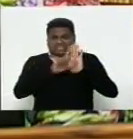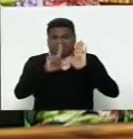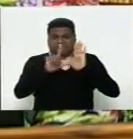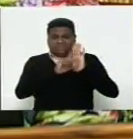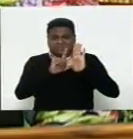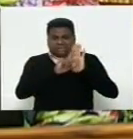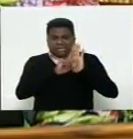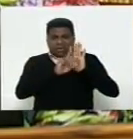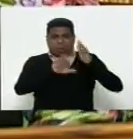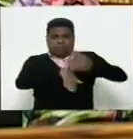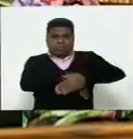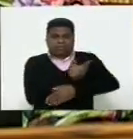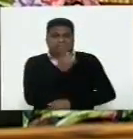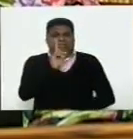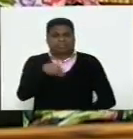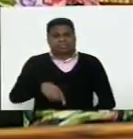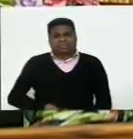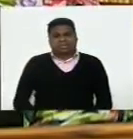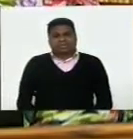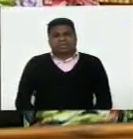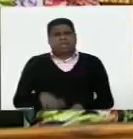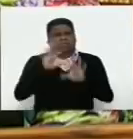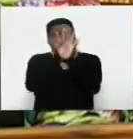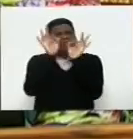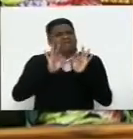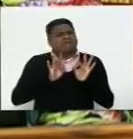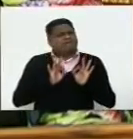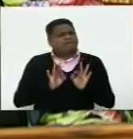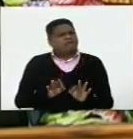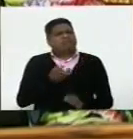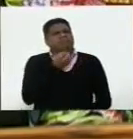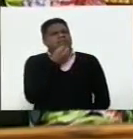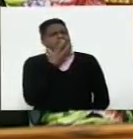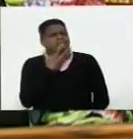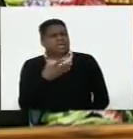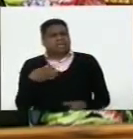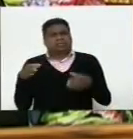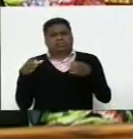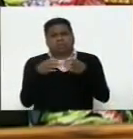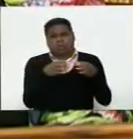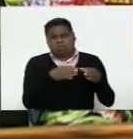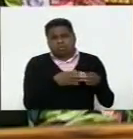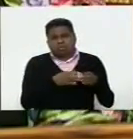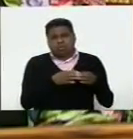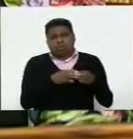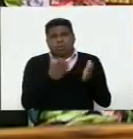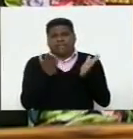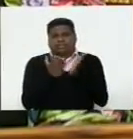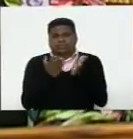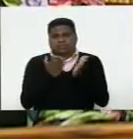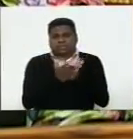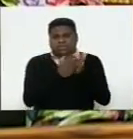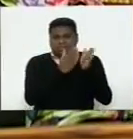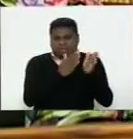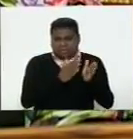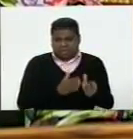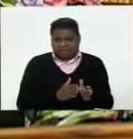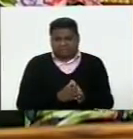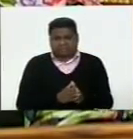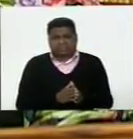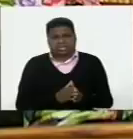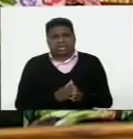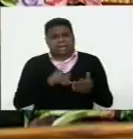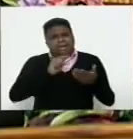y universitaria, de manera conjunta con las organizaciones estudiantiles, diseñarán los programas